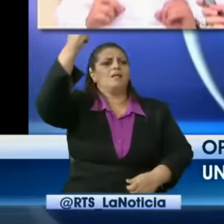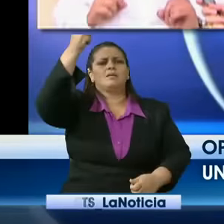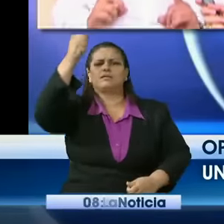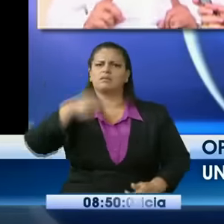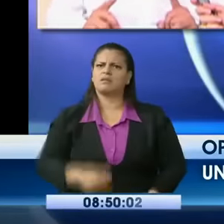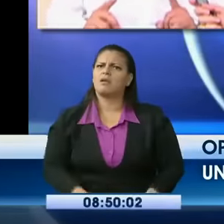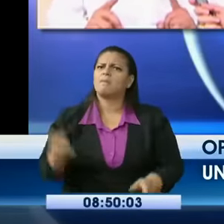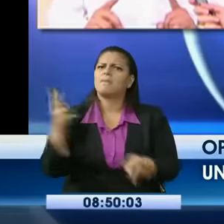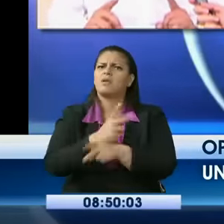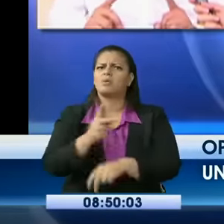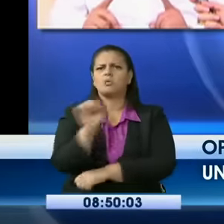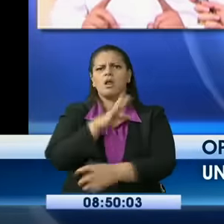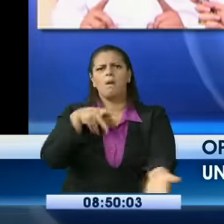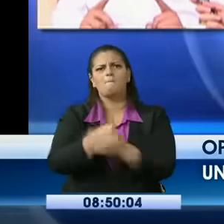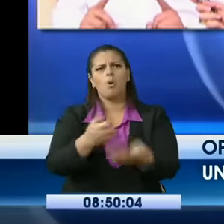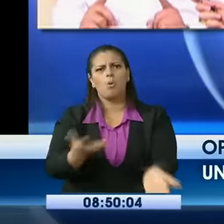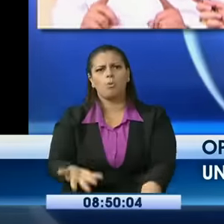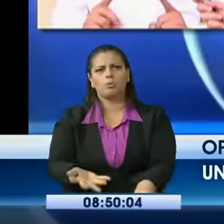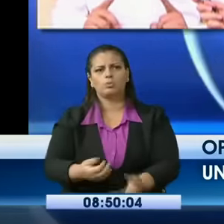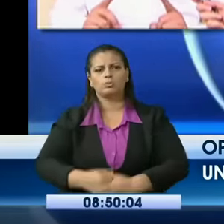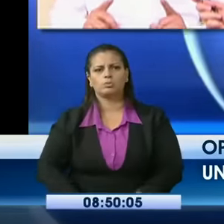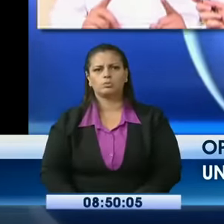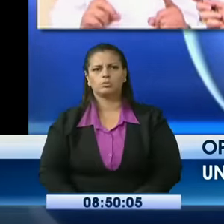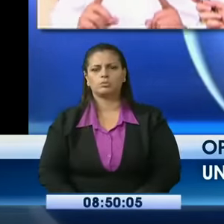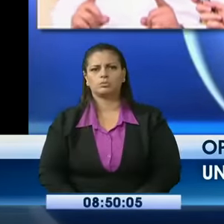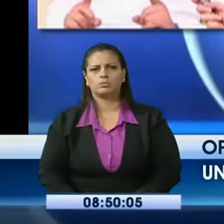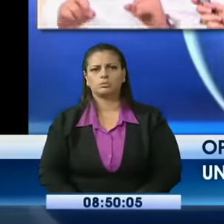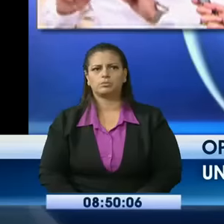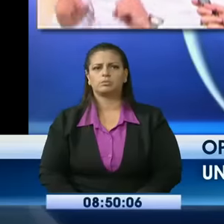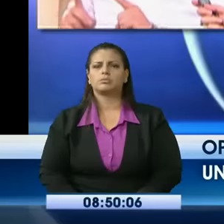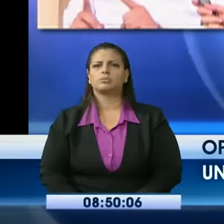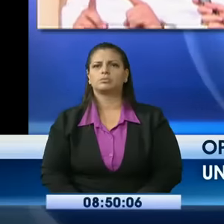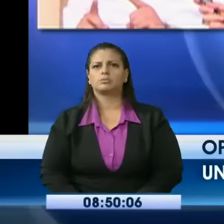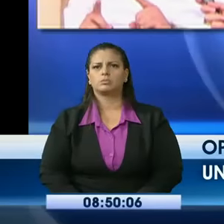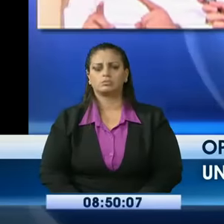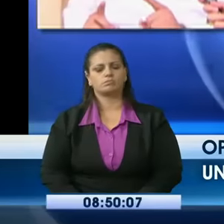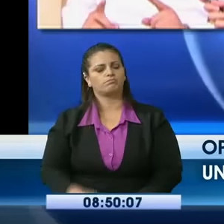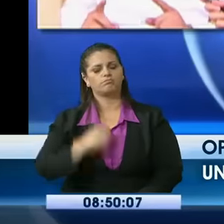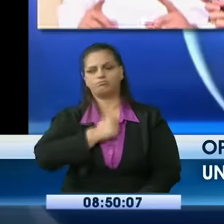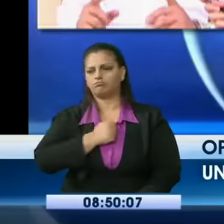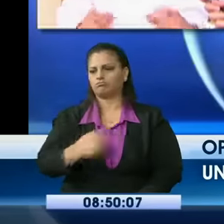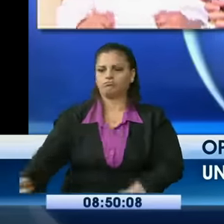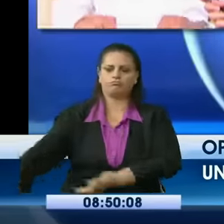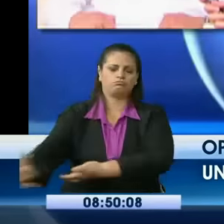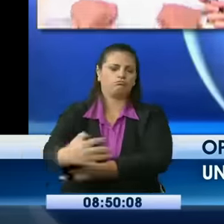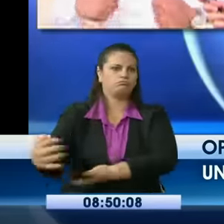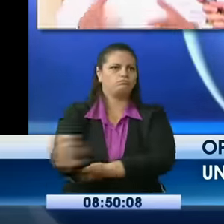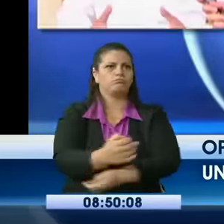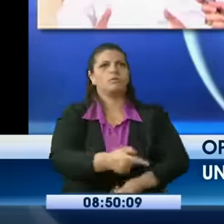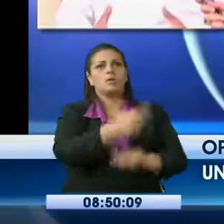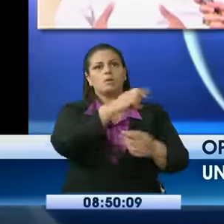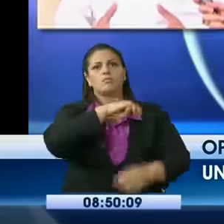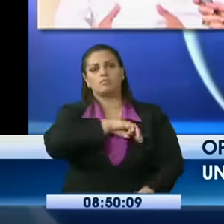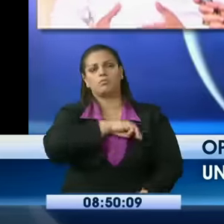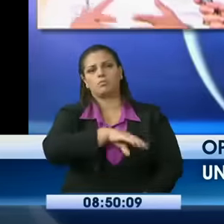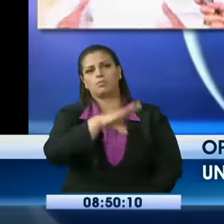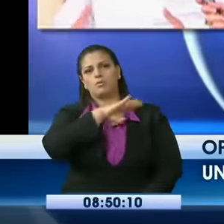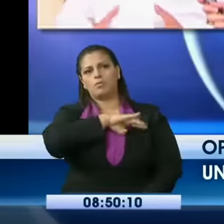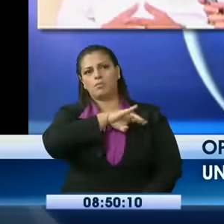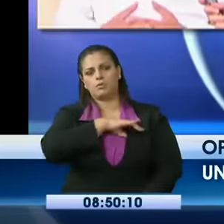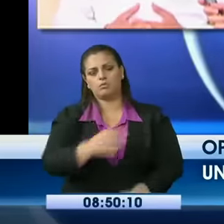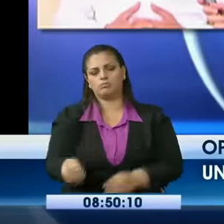retiro temporal de su producto, trasladándose a los patios de la Policía Metropolitana, y luego ellos firman un acto de compromiso para que